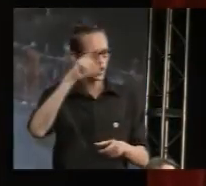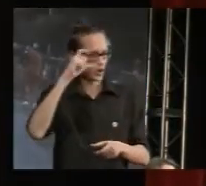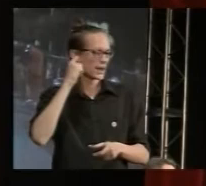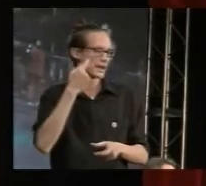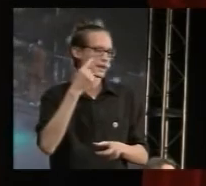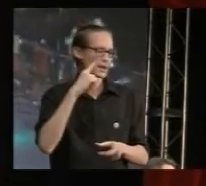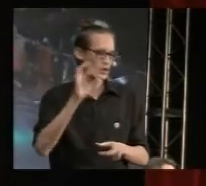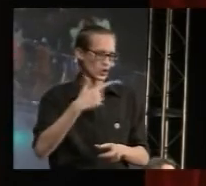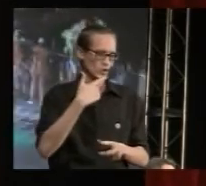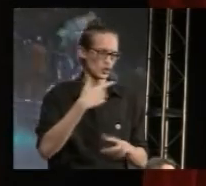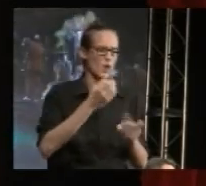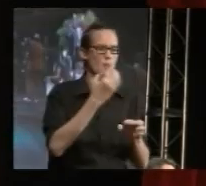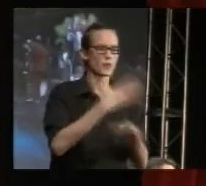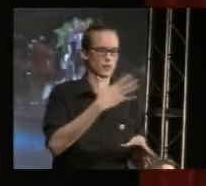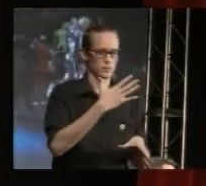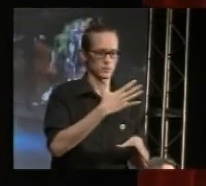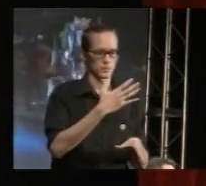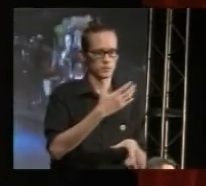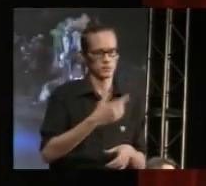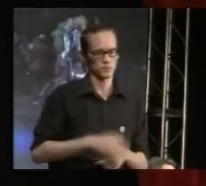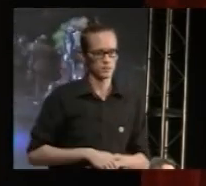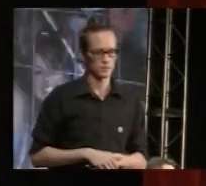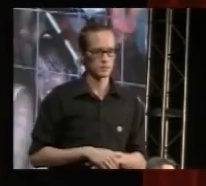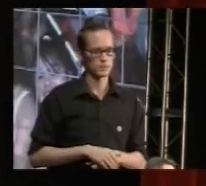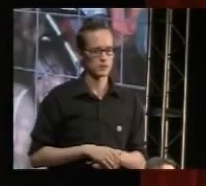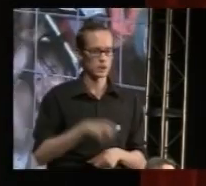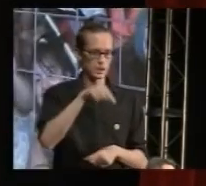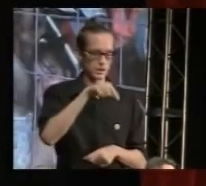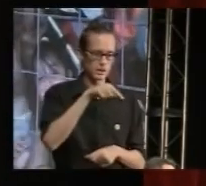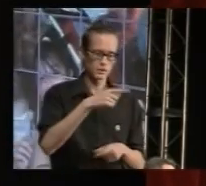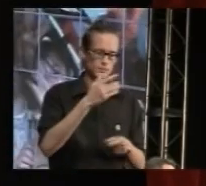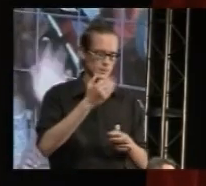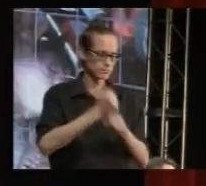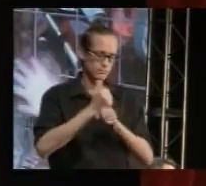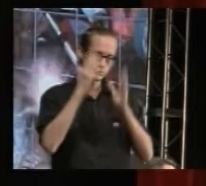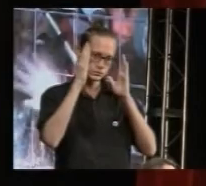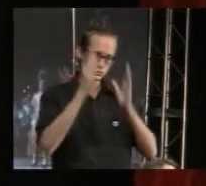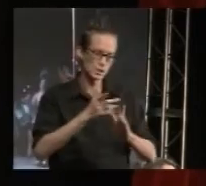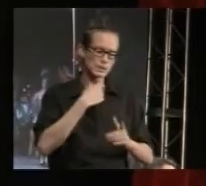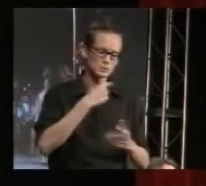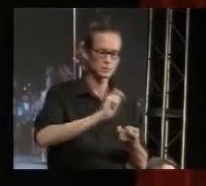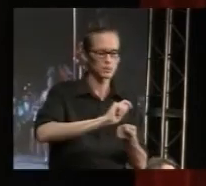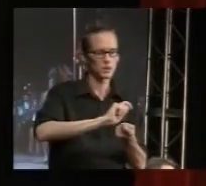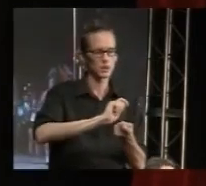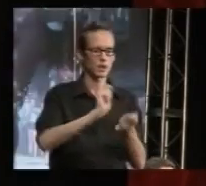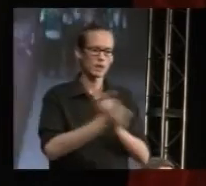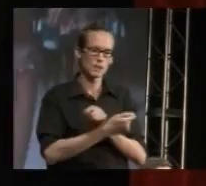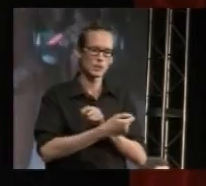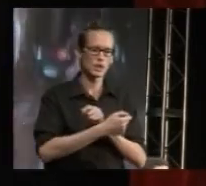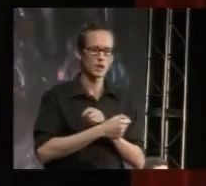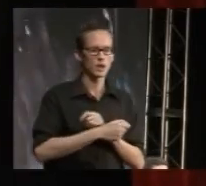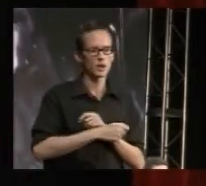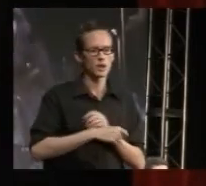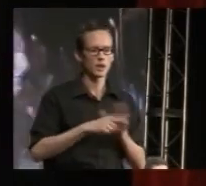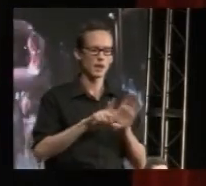Construcción, desarrolladores urbanos y concejales. En la misma se está trabajando sobre la modificación al código de edificación